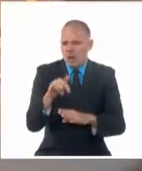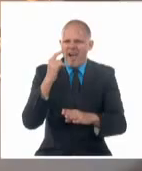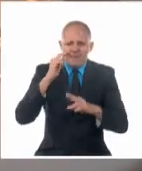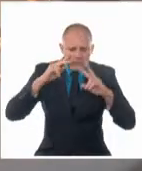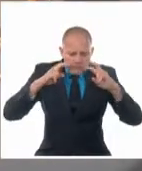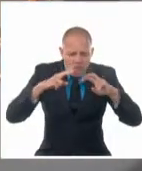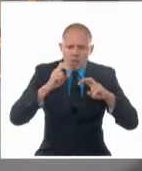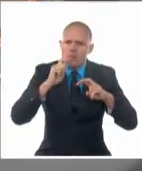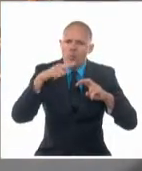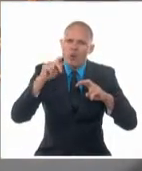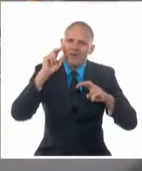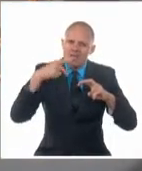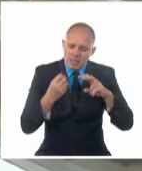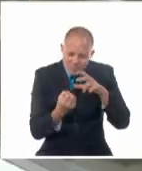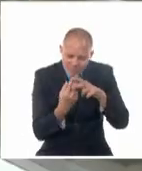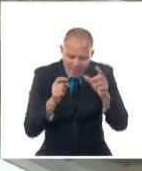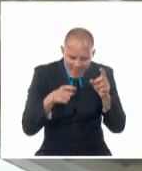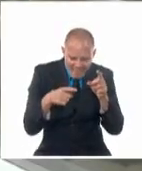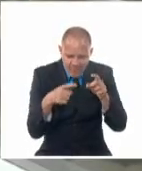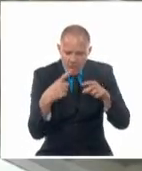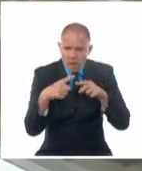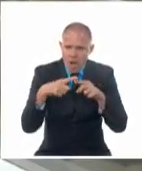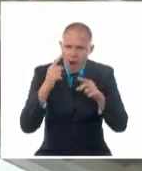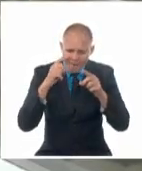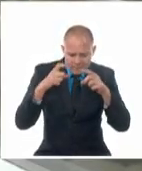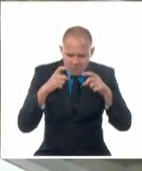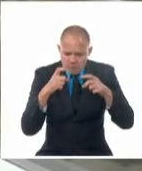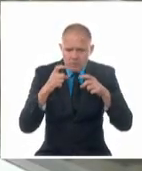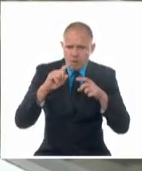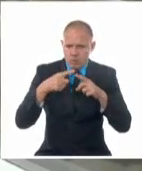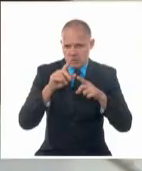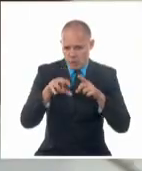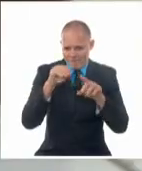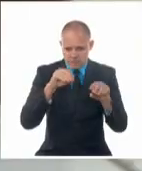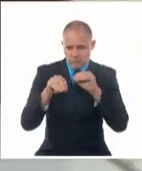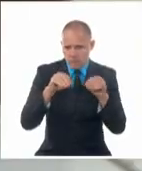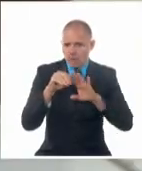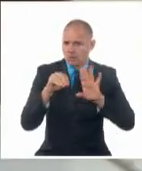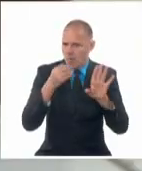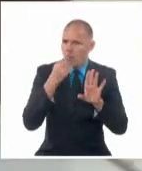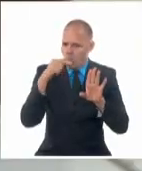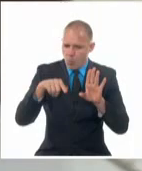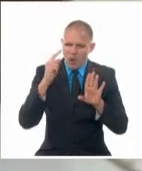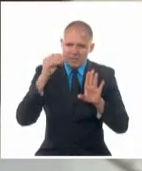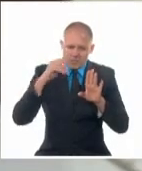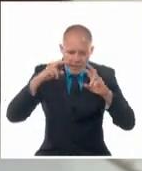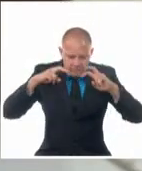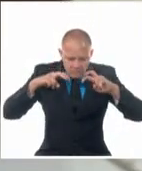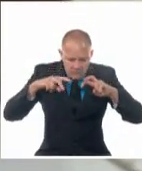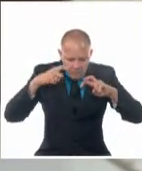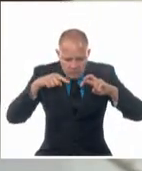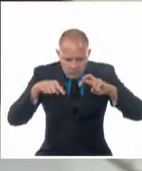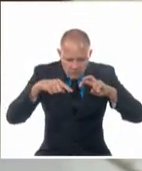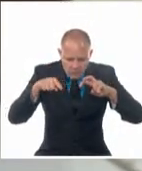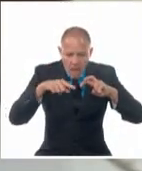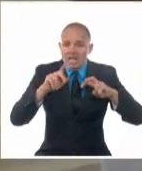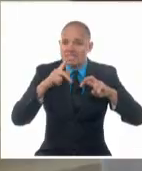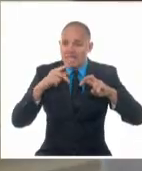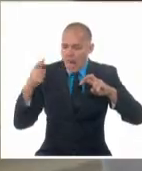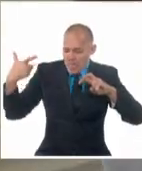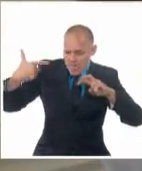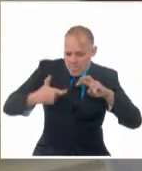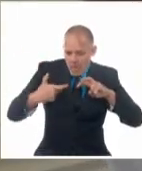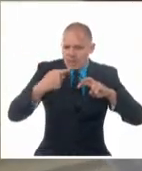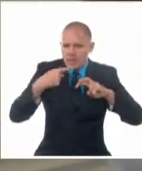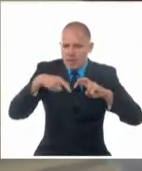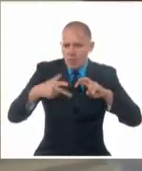sirven como candidatos para esa actividad a lograr caracterizar el perfil toxicológico en los ensayos biológicos y con ello el inicio de